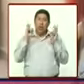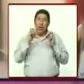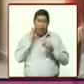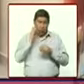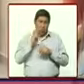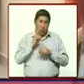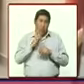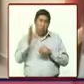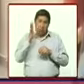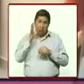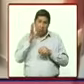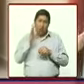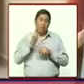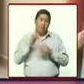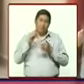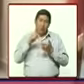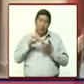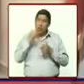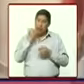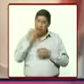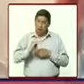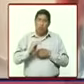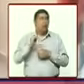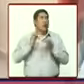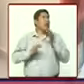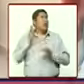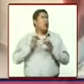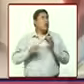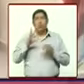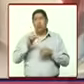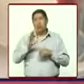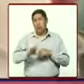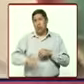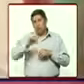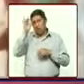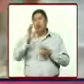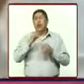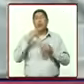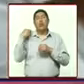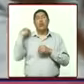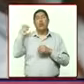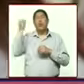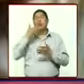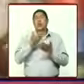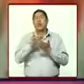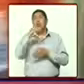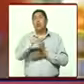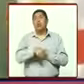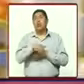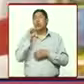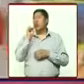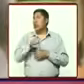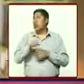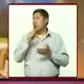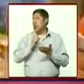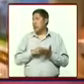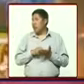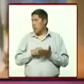en Yacuiba no logre ubicarla a la víctima. Coronel, ¿cómo está? Muy buenas noches. Buenas noches. Bueno, esto